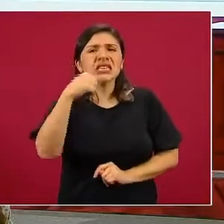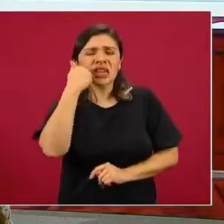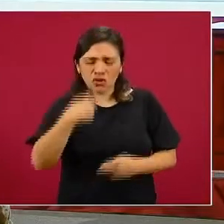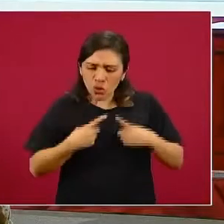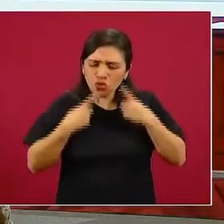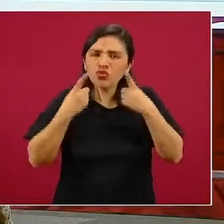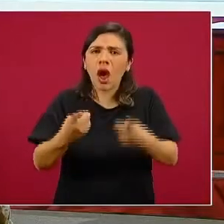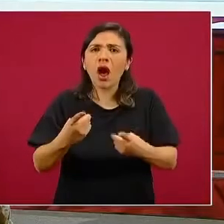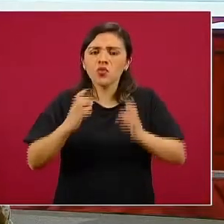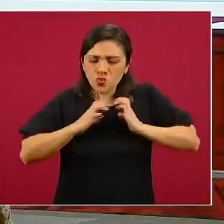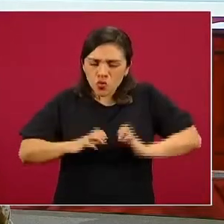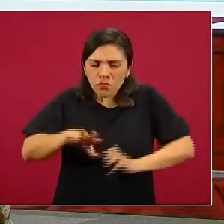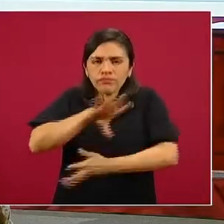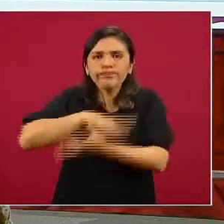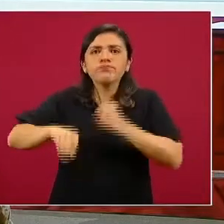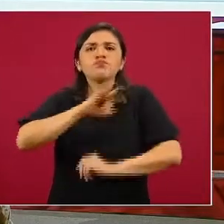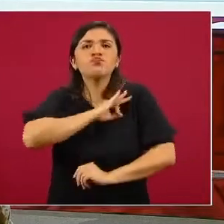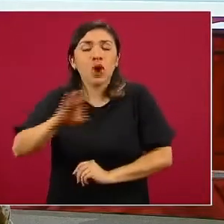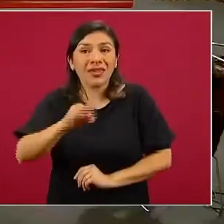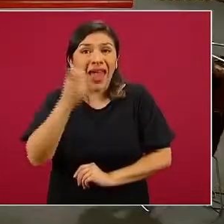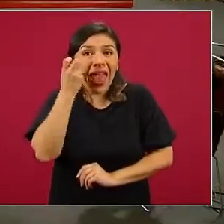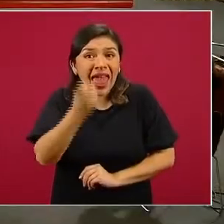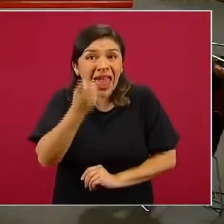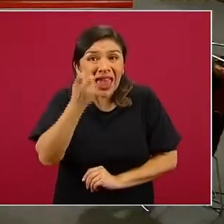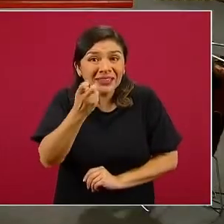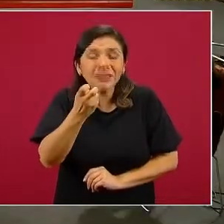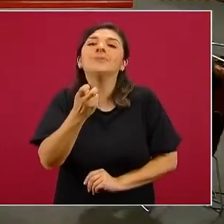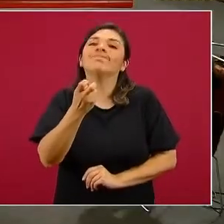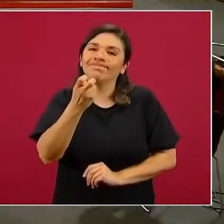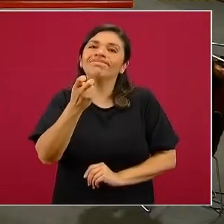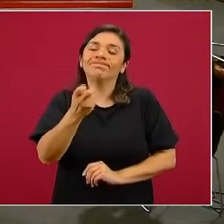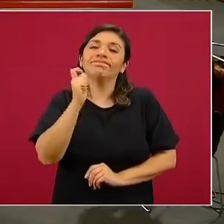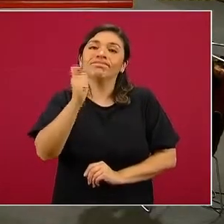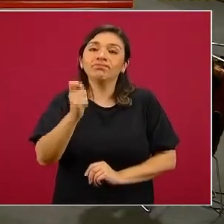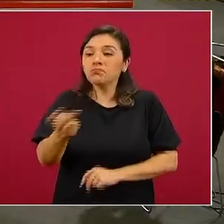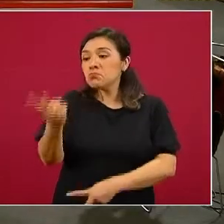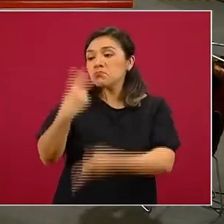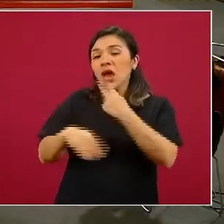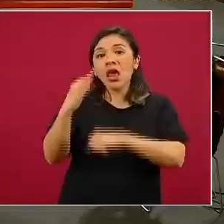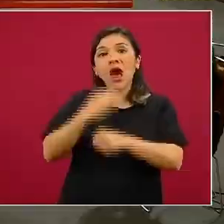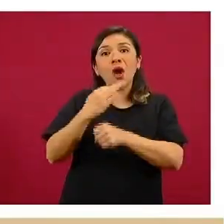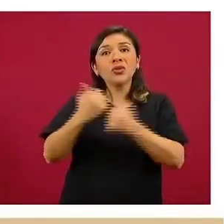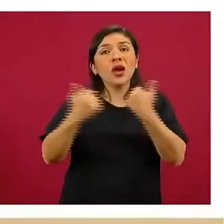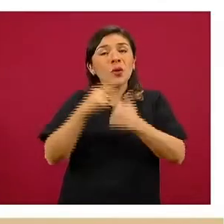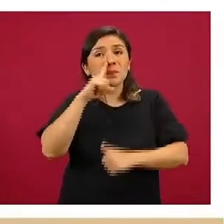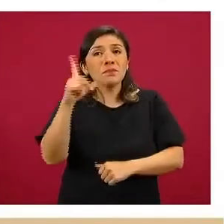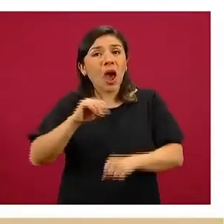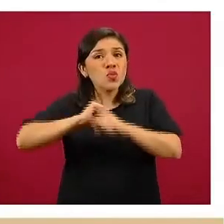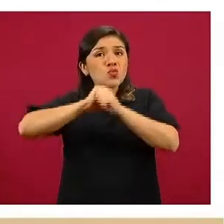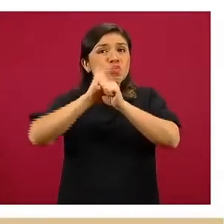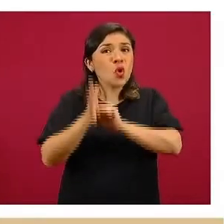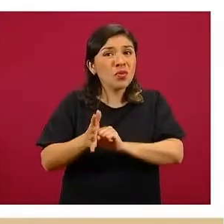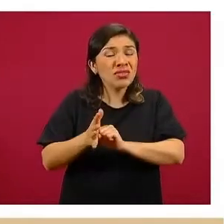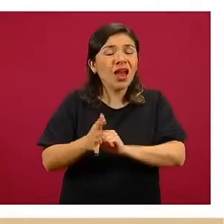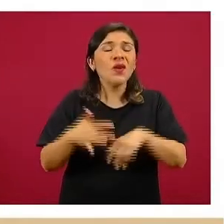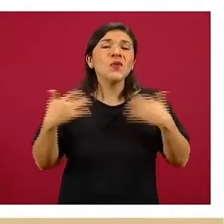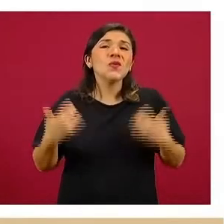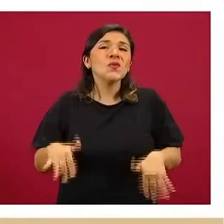de órganos y tejidos. Y este es el impacto que nos generó COVID, la pandemia de COVID en nuestro sistema